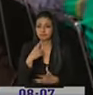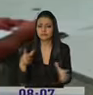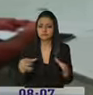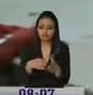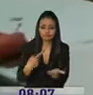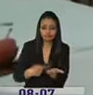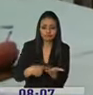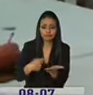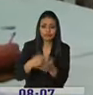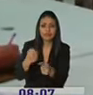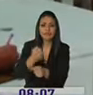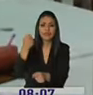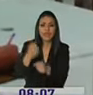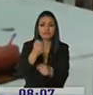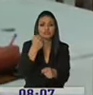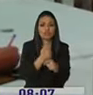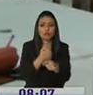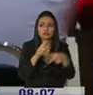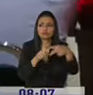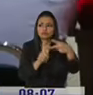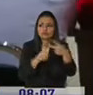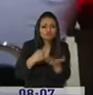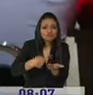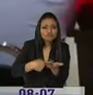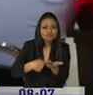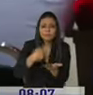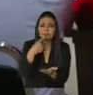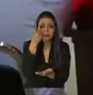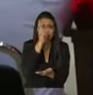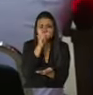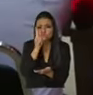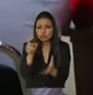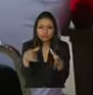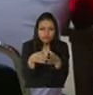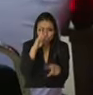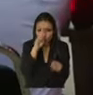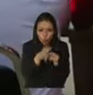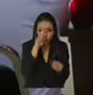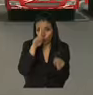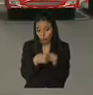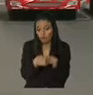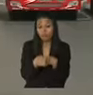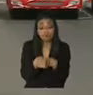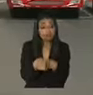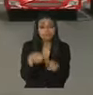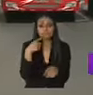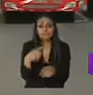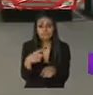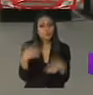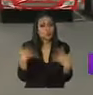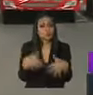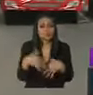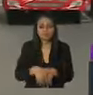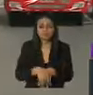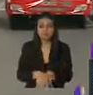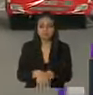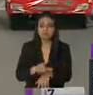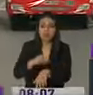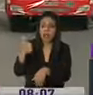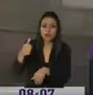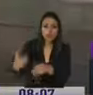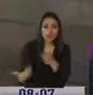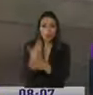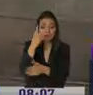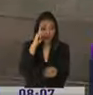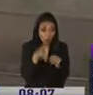con dos federaciones más que igualmente sesionaron para tomar acciones en conjunto e indicaron que se mostrarán indiferentes a cualquier nuevo